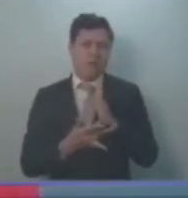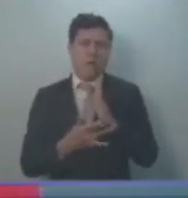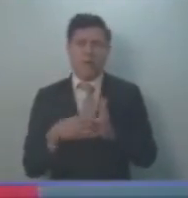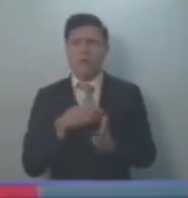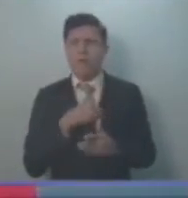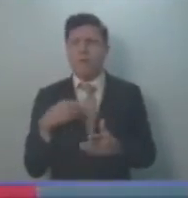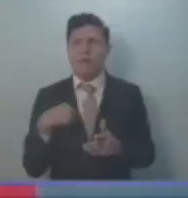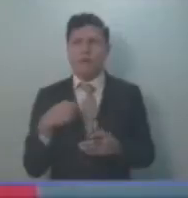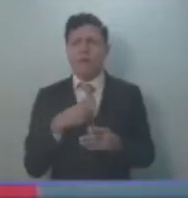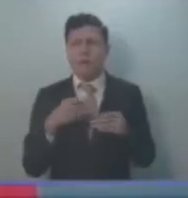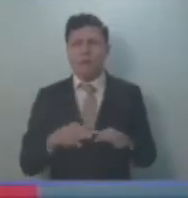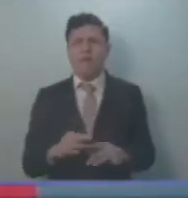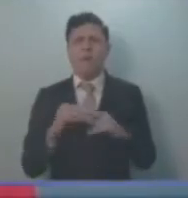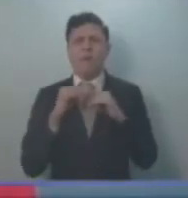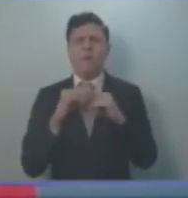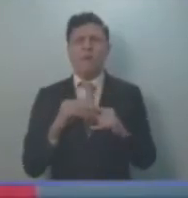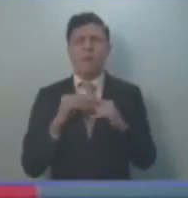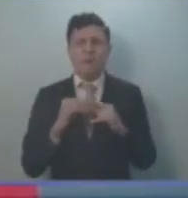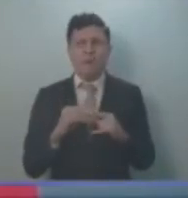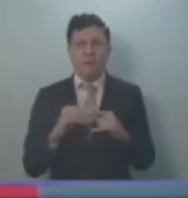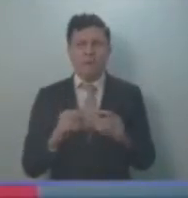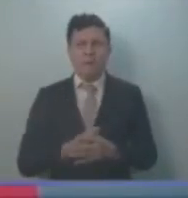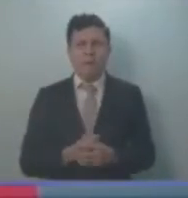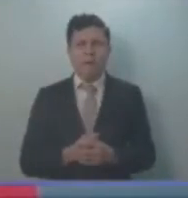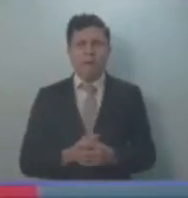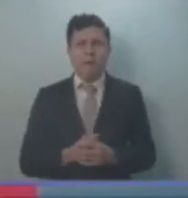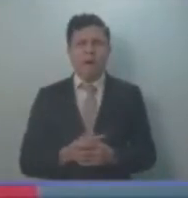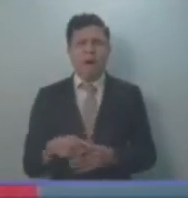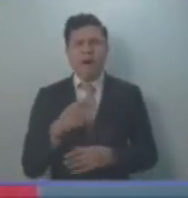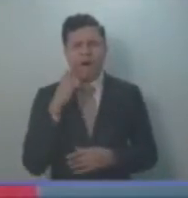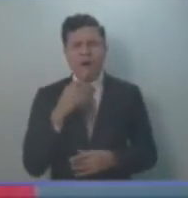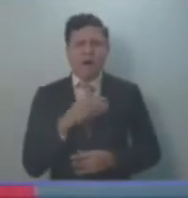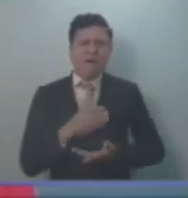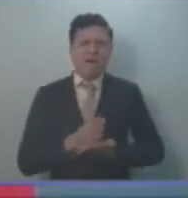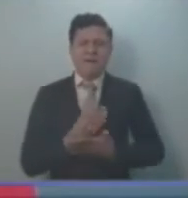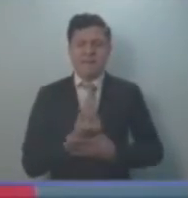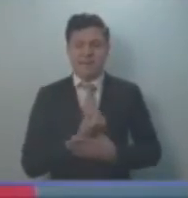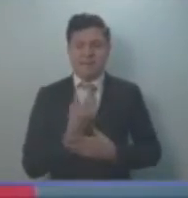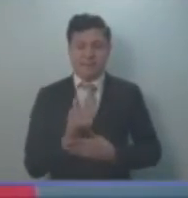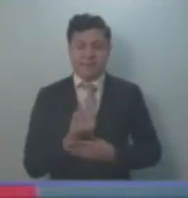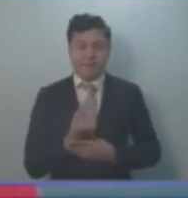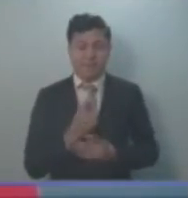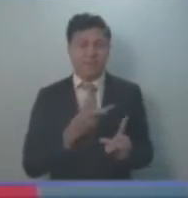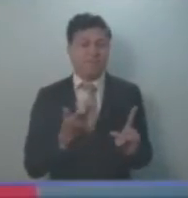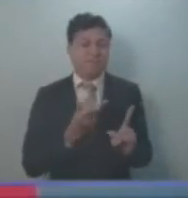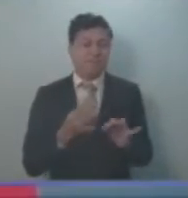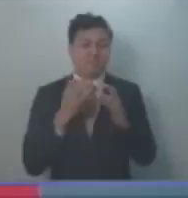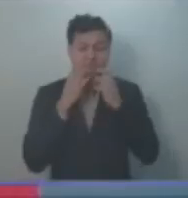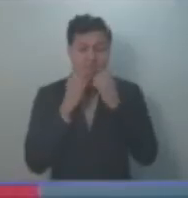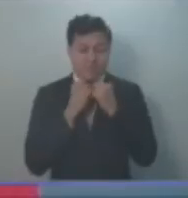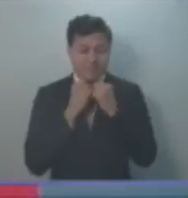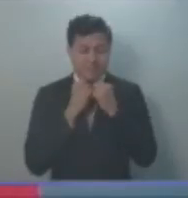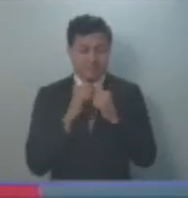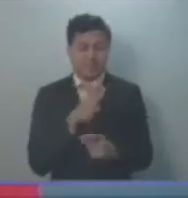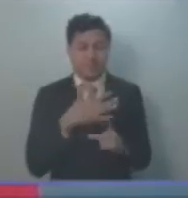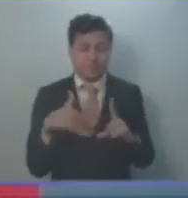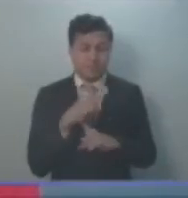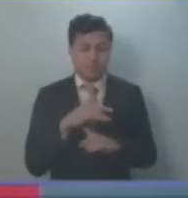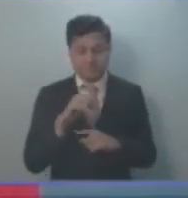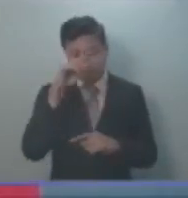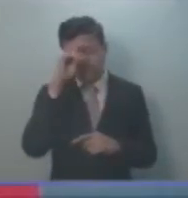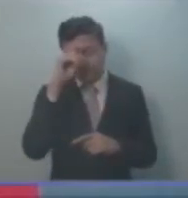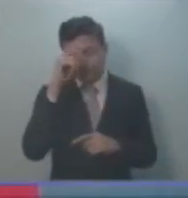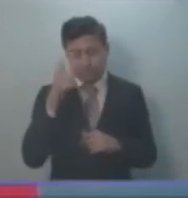médica especializada, previa validación de su médico tratante, con el fin de garantizarles condiciones